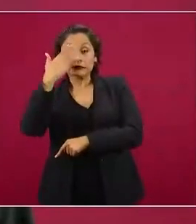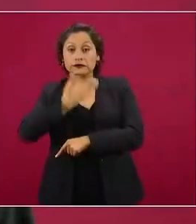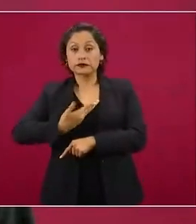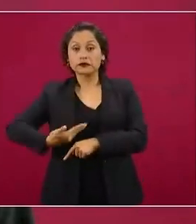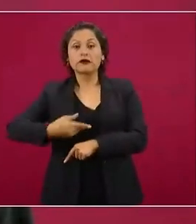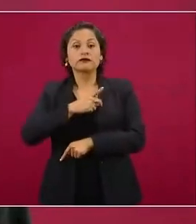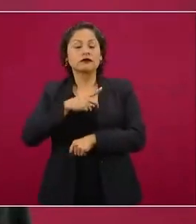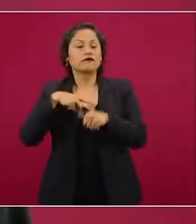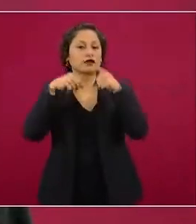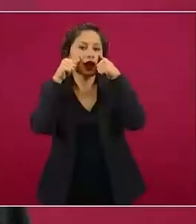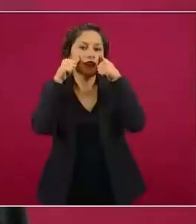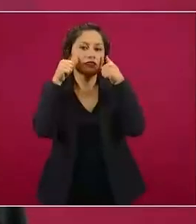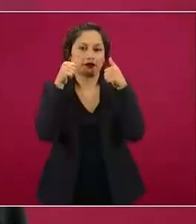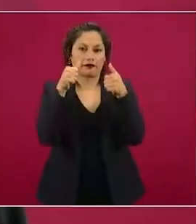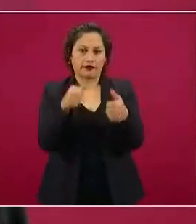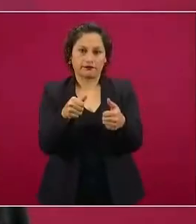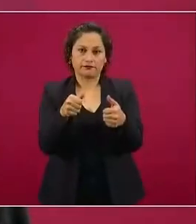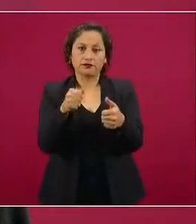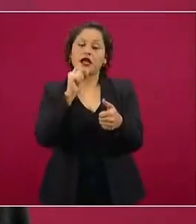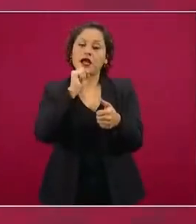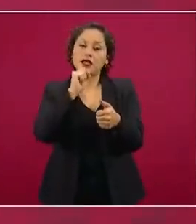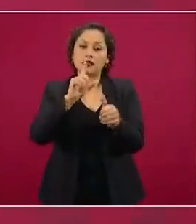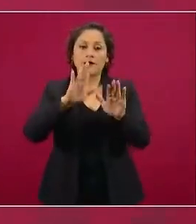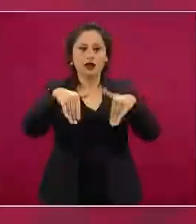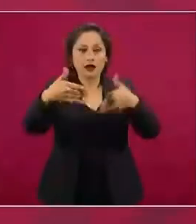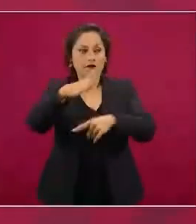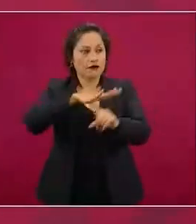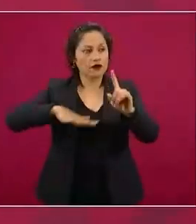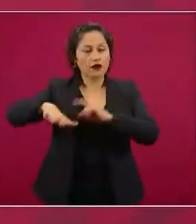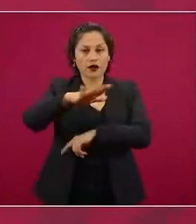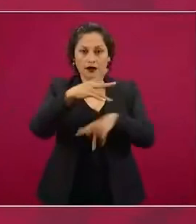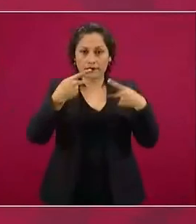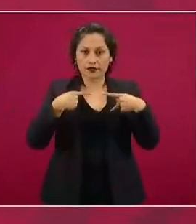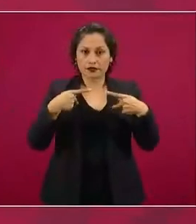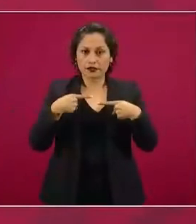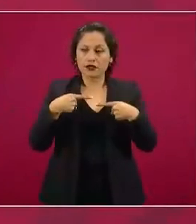y los ciudadanos los que decidan